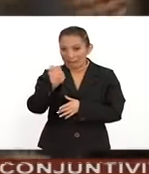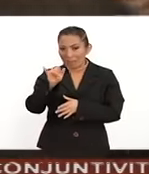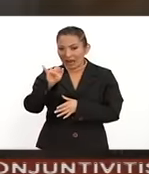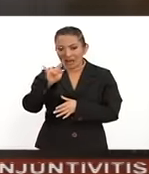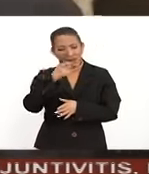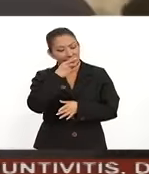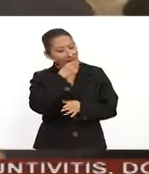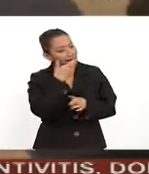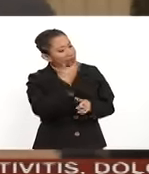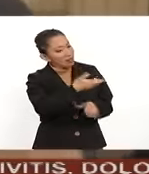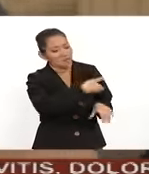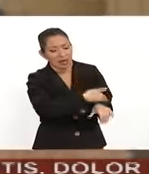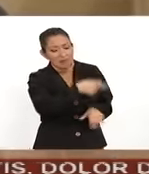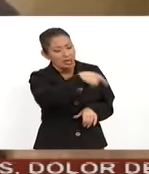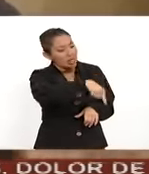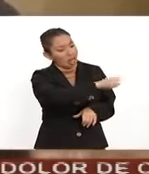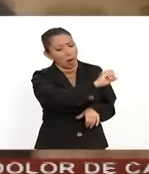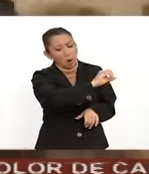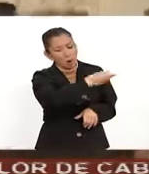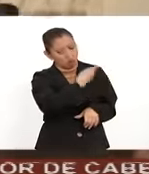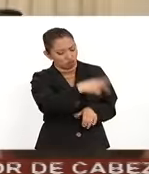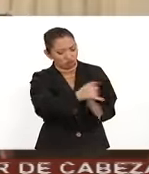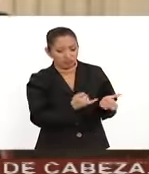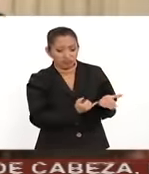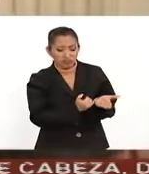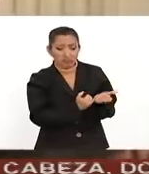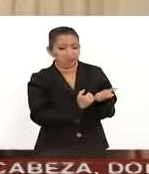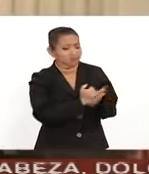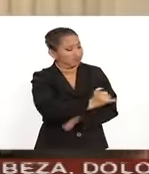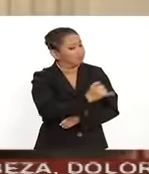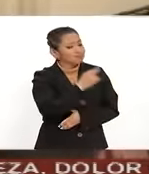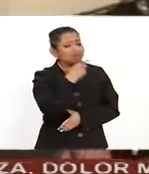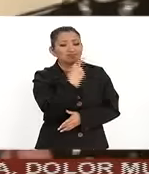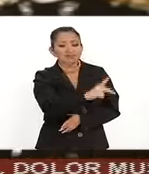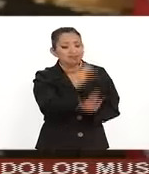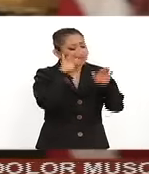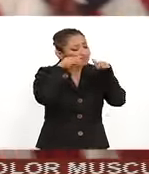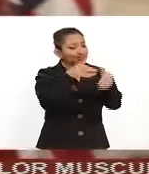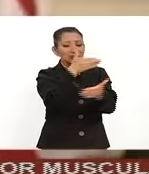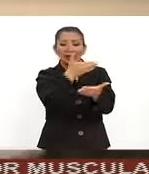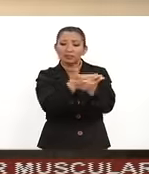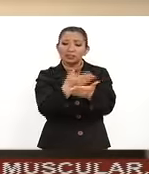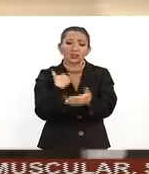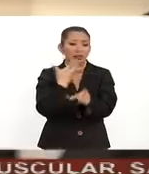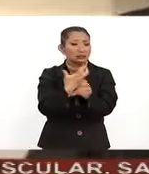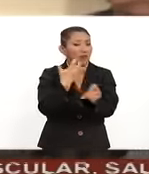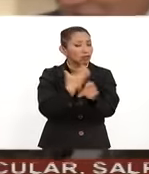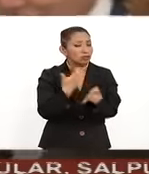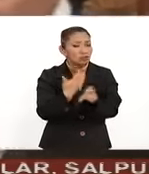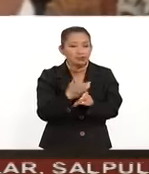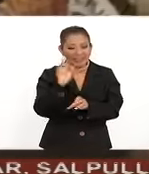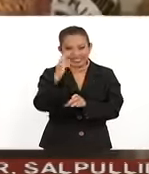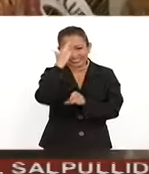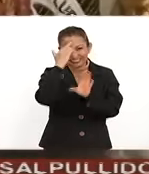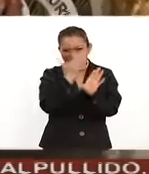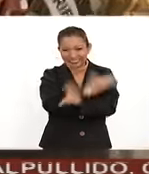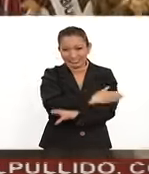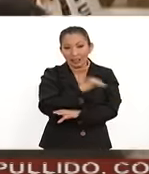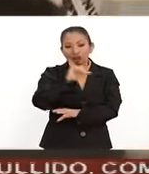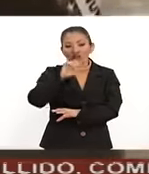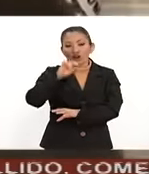elogió a la familia Obama por su decisión y dedicación al servicio del país. Habría que recordar que Joe